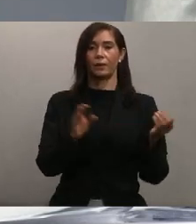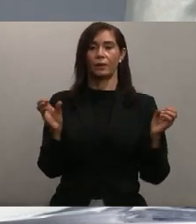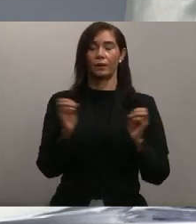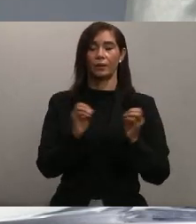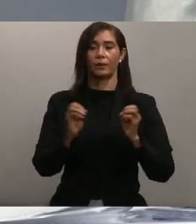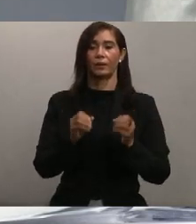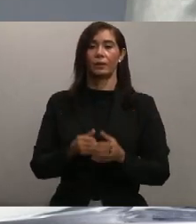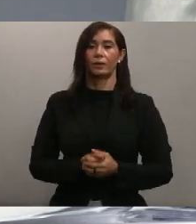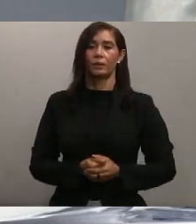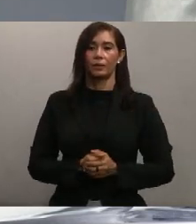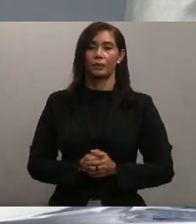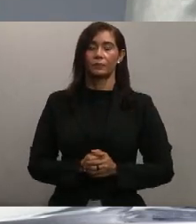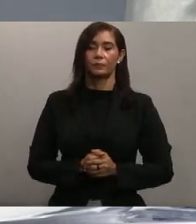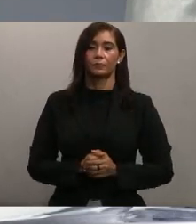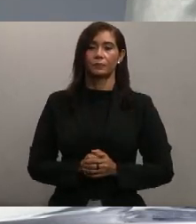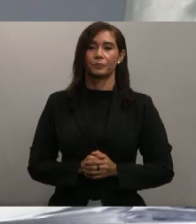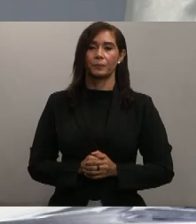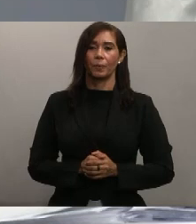fallecimiento.